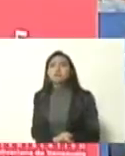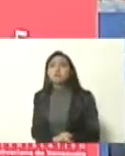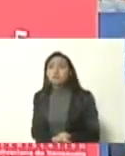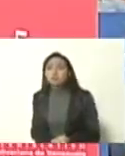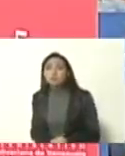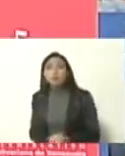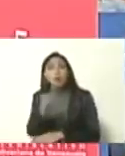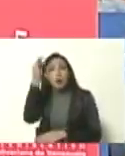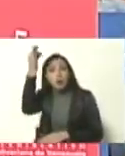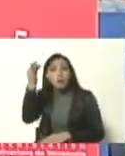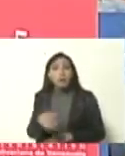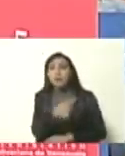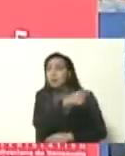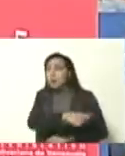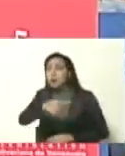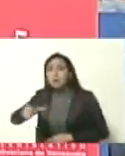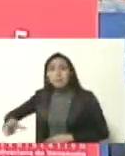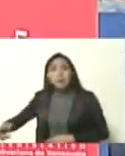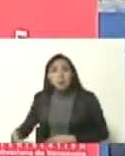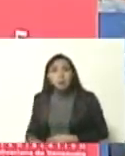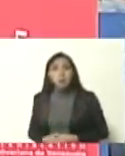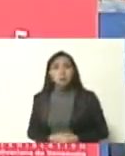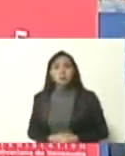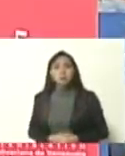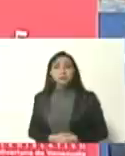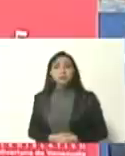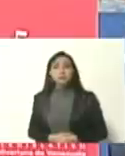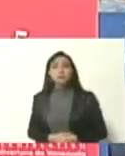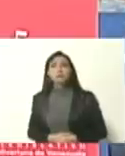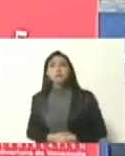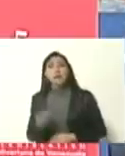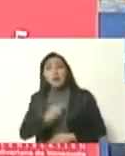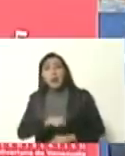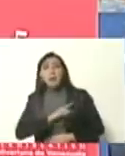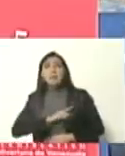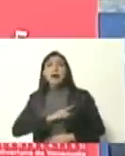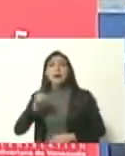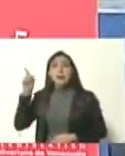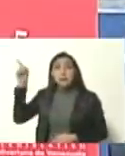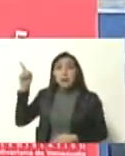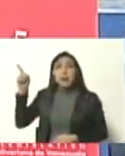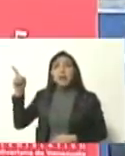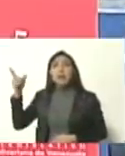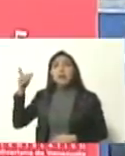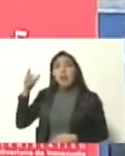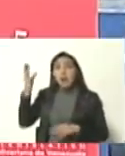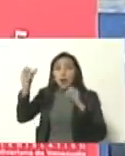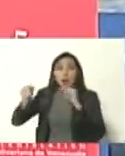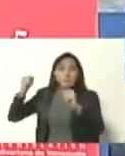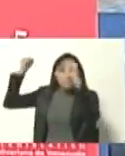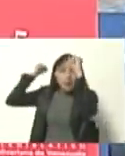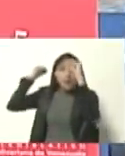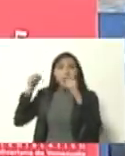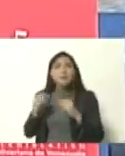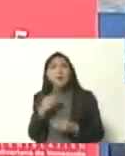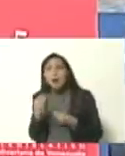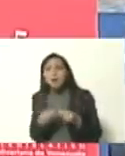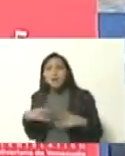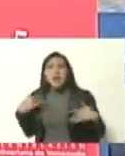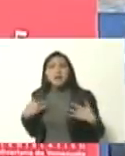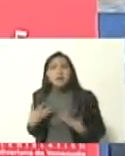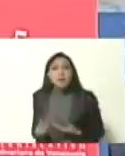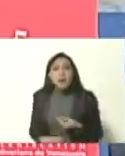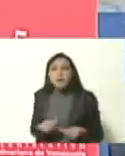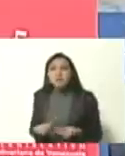fe de la Embajada de España para planificar todos estos actos?